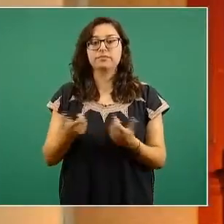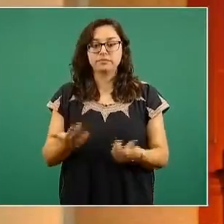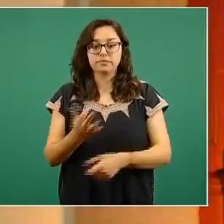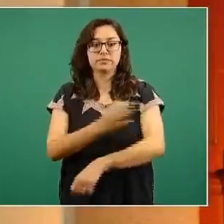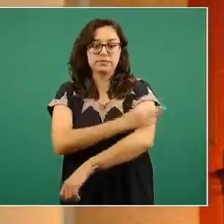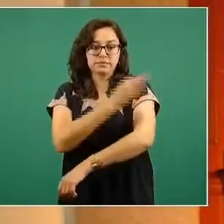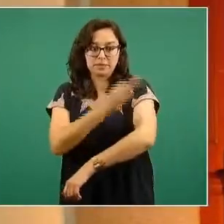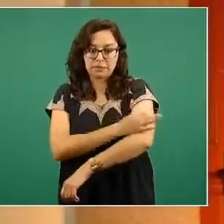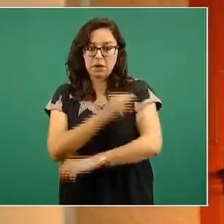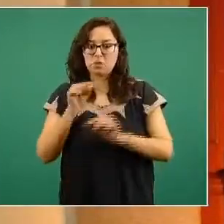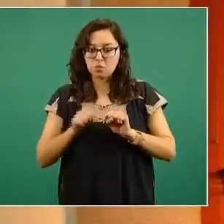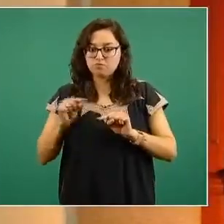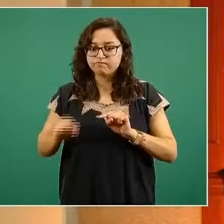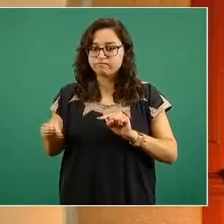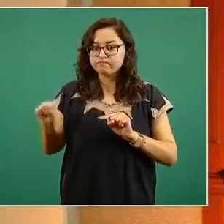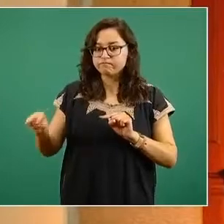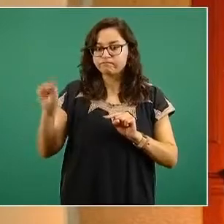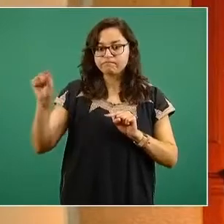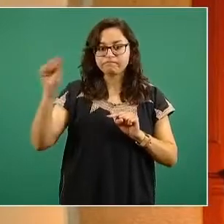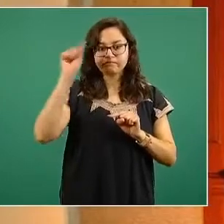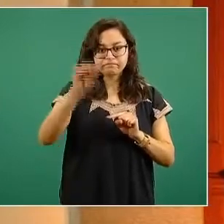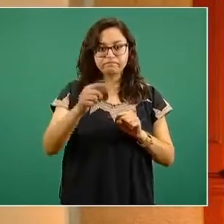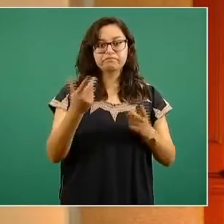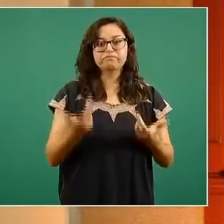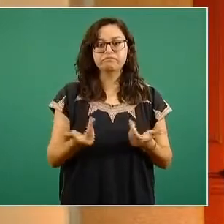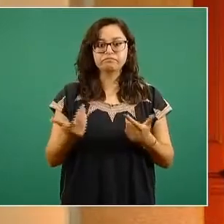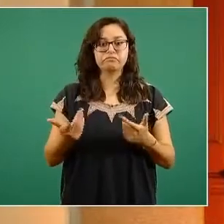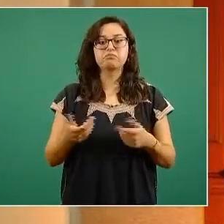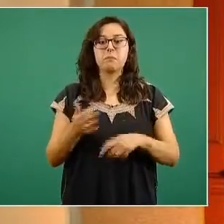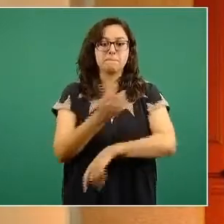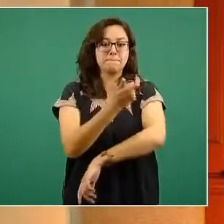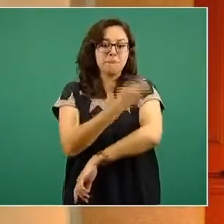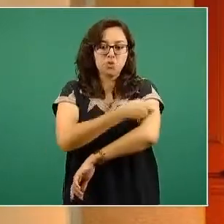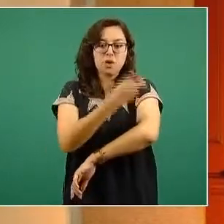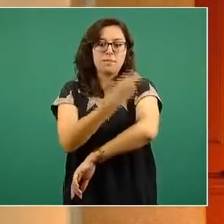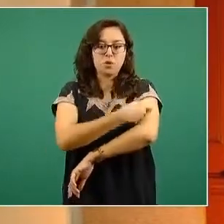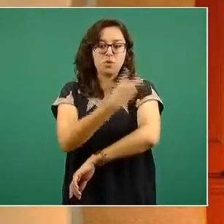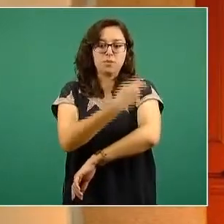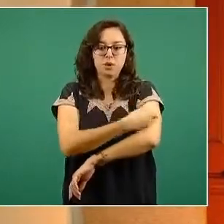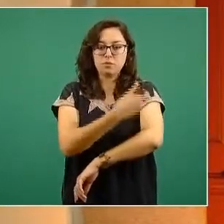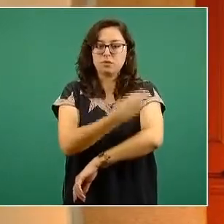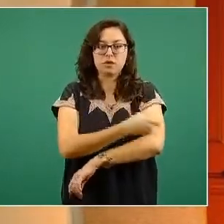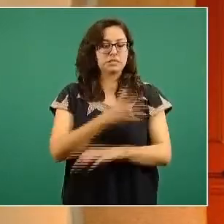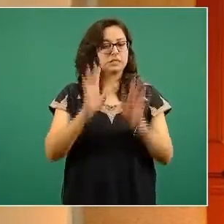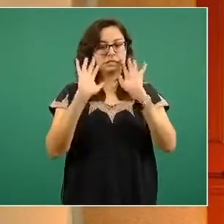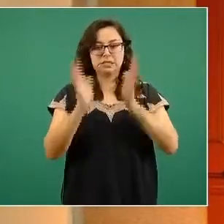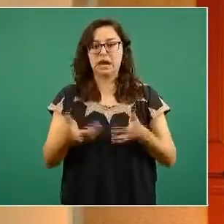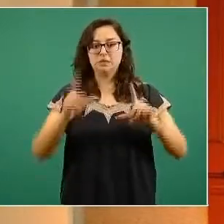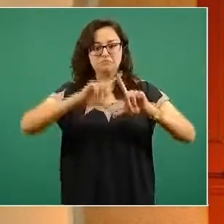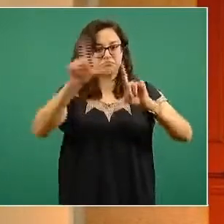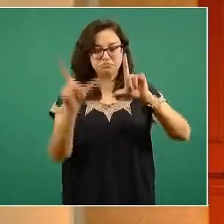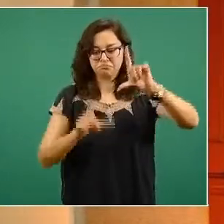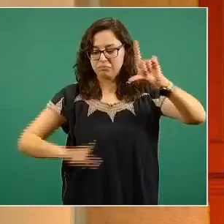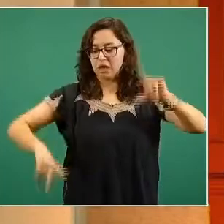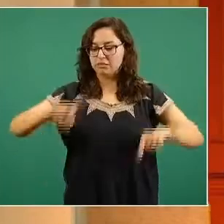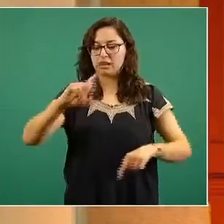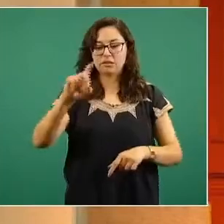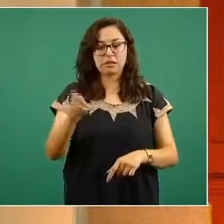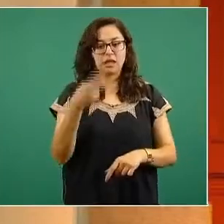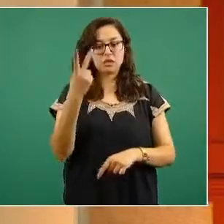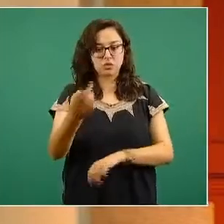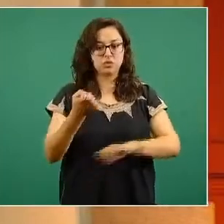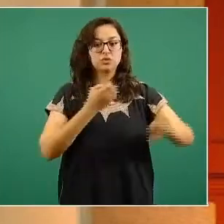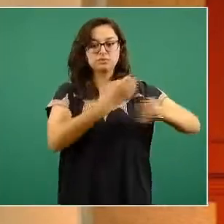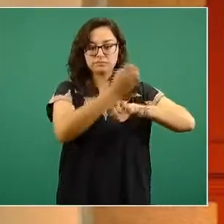irá desplegando el personal para vacunar en todas las 32 entidades federativas,